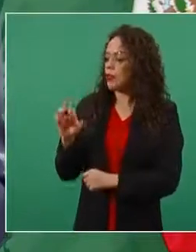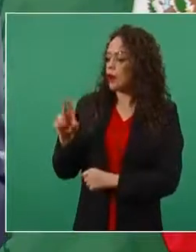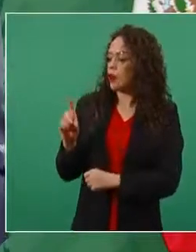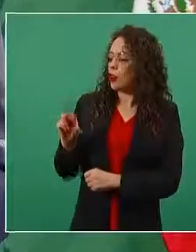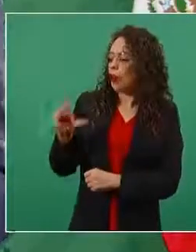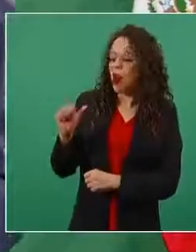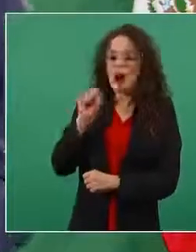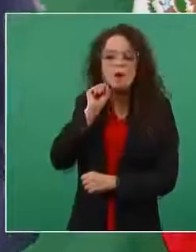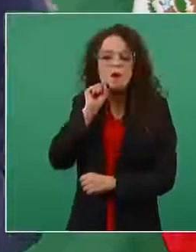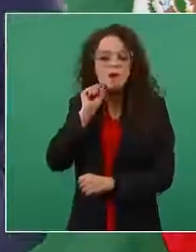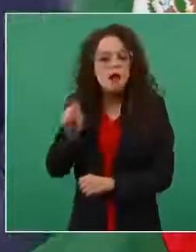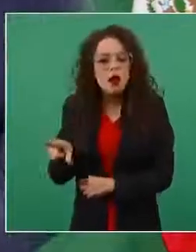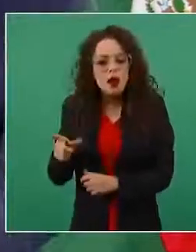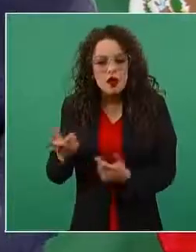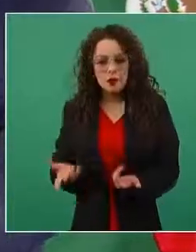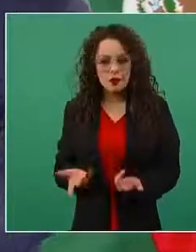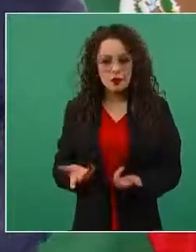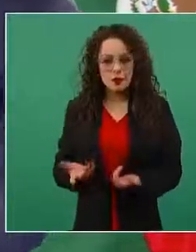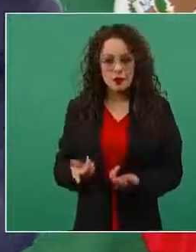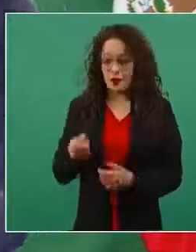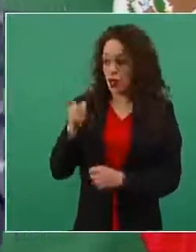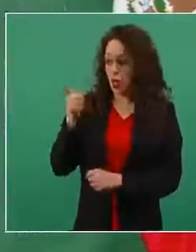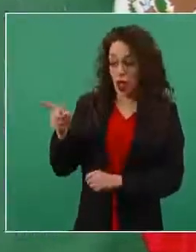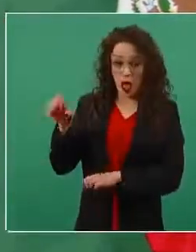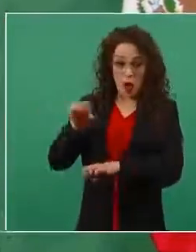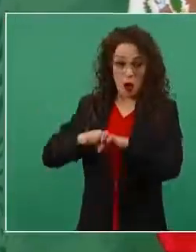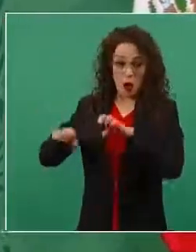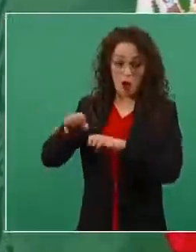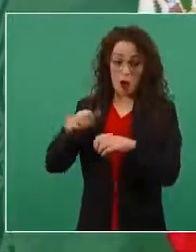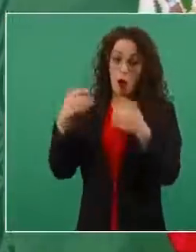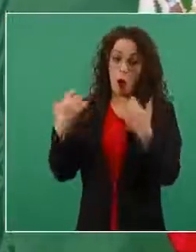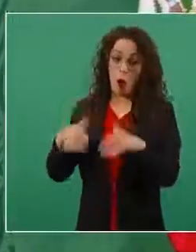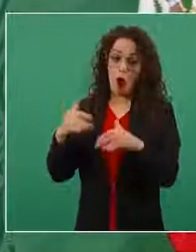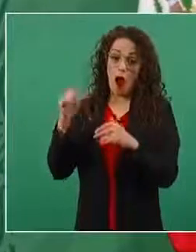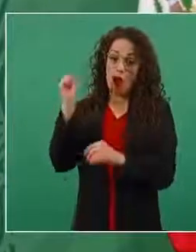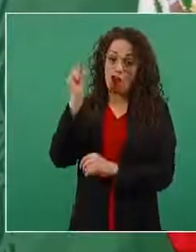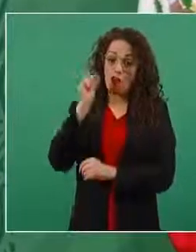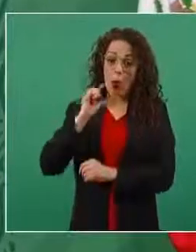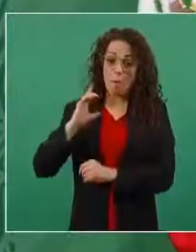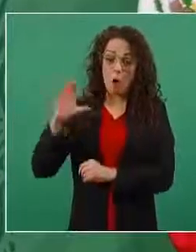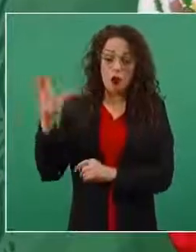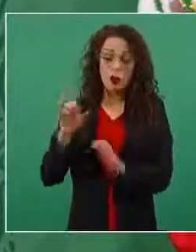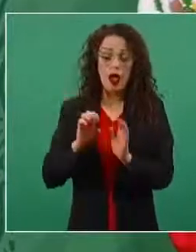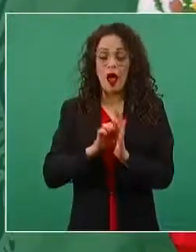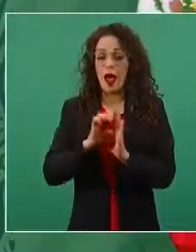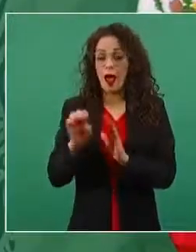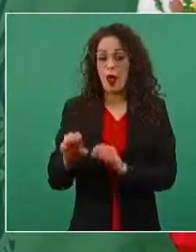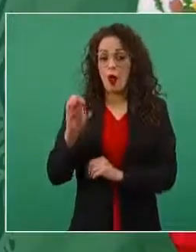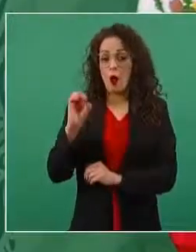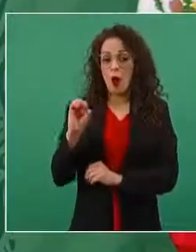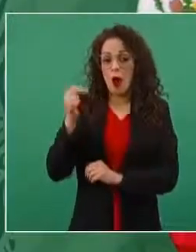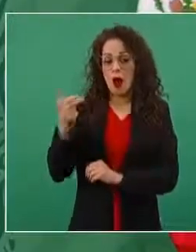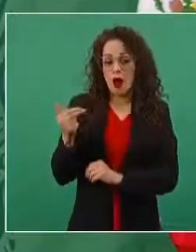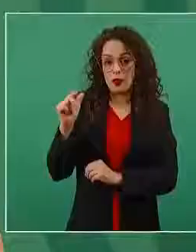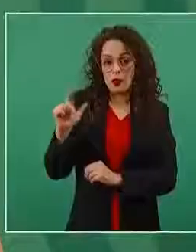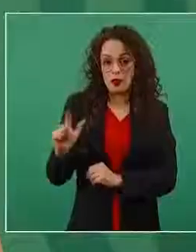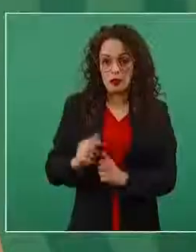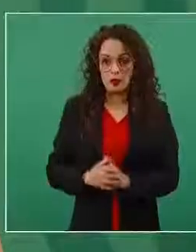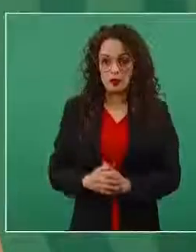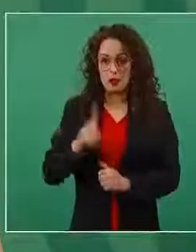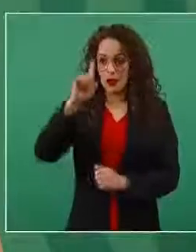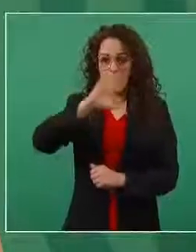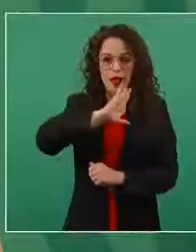Como Iberdrola es una empresa famosa como OHL en